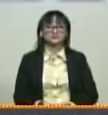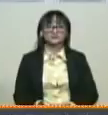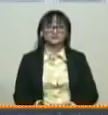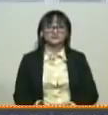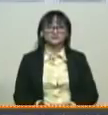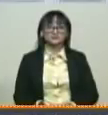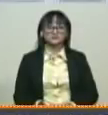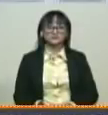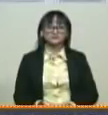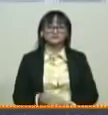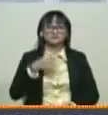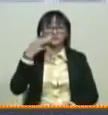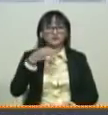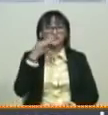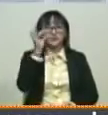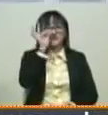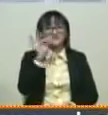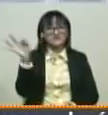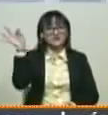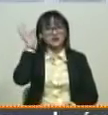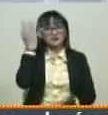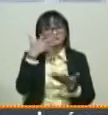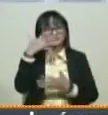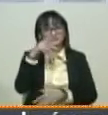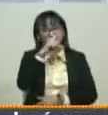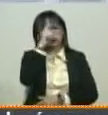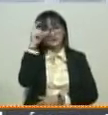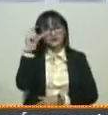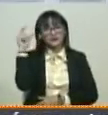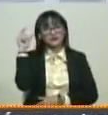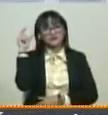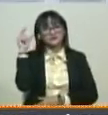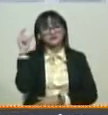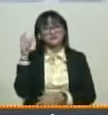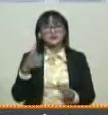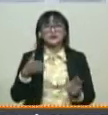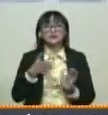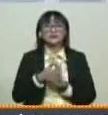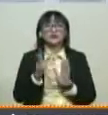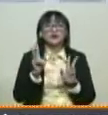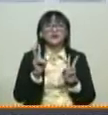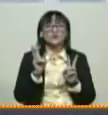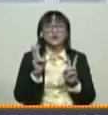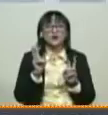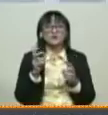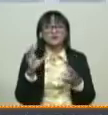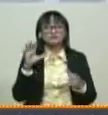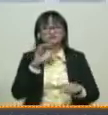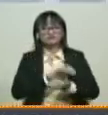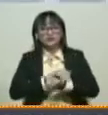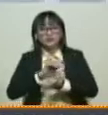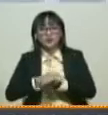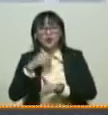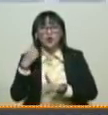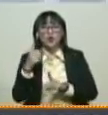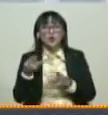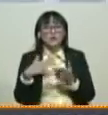Bien, allí tenían las declaraciones del fiscal general de la República, Tared William Saab, acerca de nuevos casos, por supuesto, en toda esta lucha